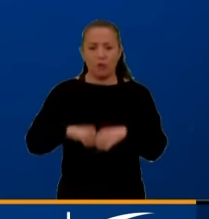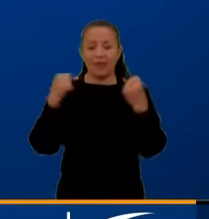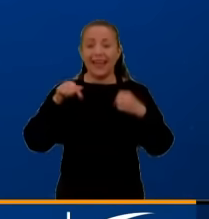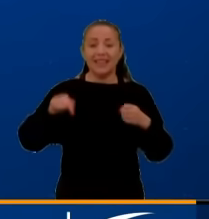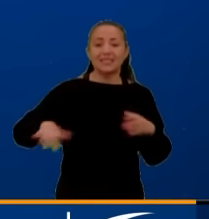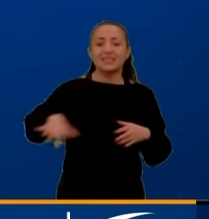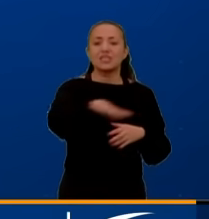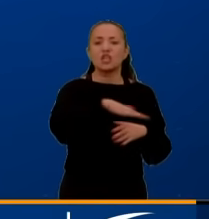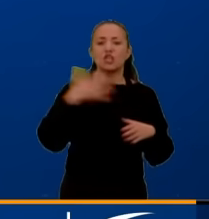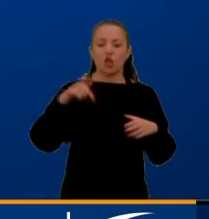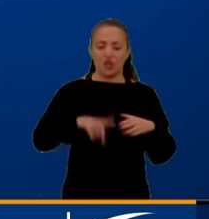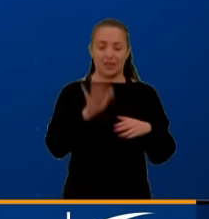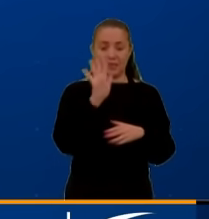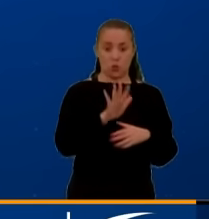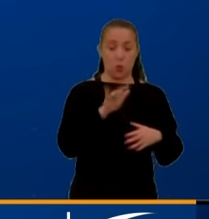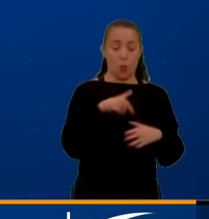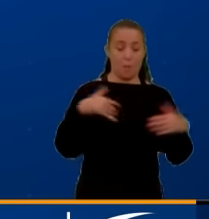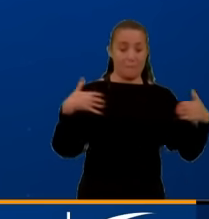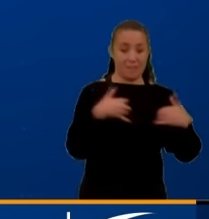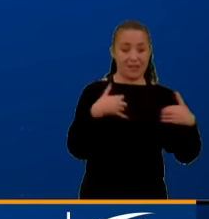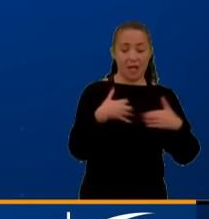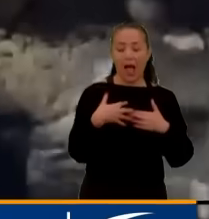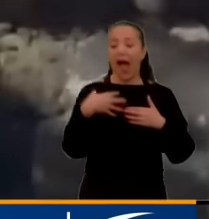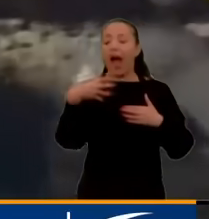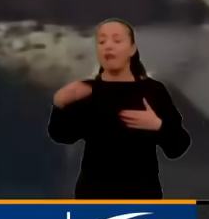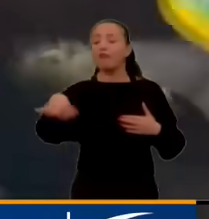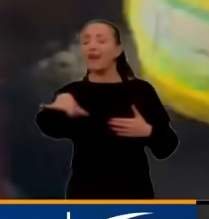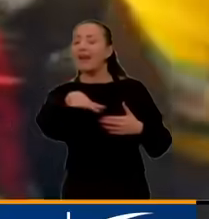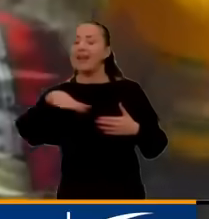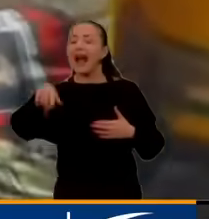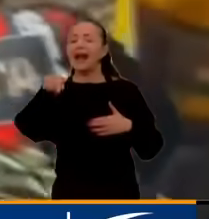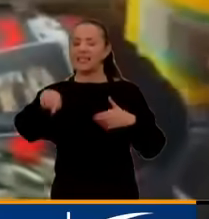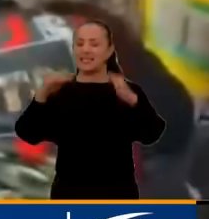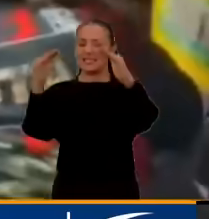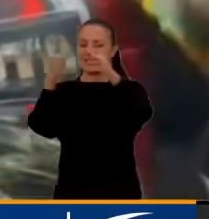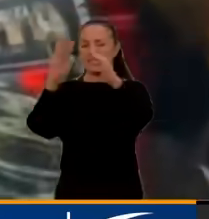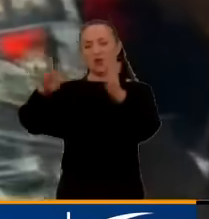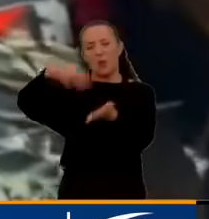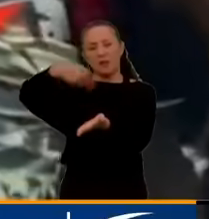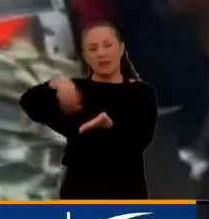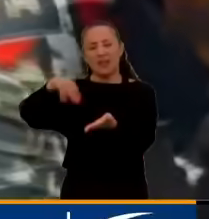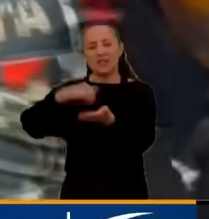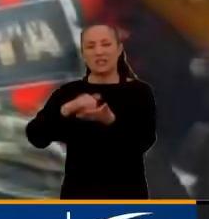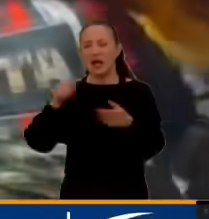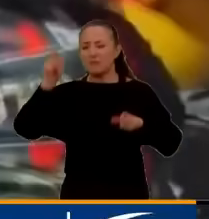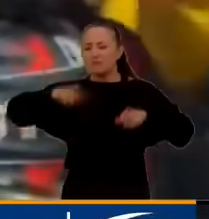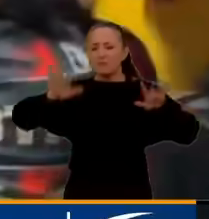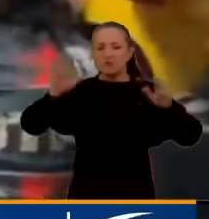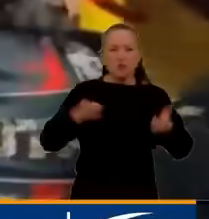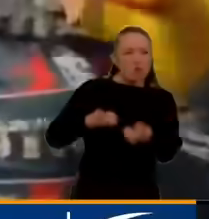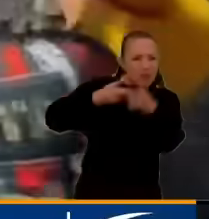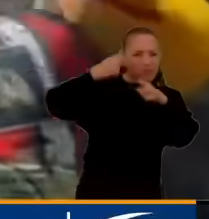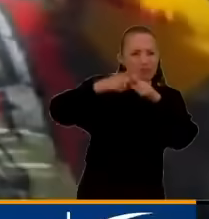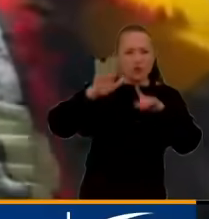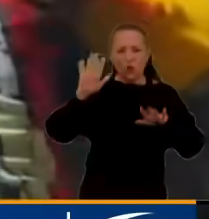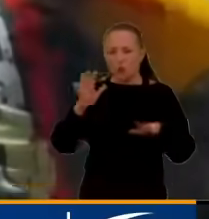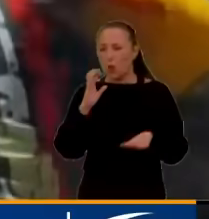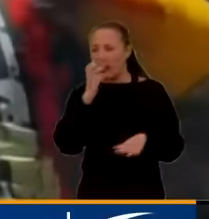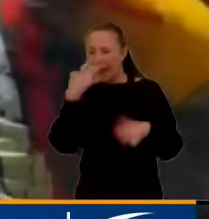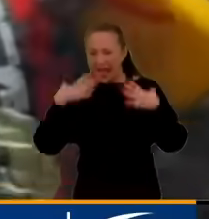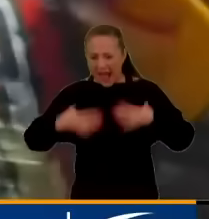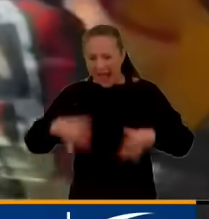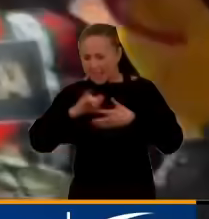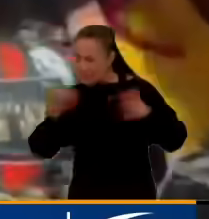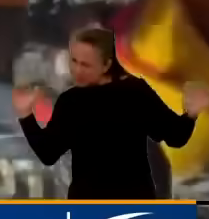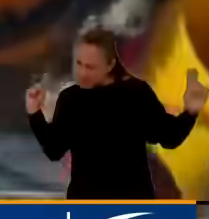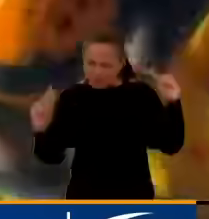es a las afueras de Valledupar, llegaron organismos de socorro para rescatar a las personas que estaban atrapadas bajo las pesadas paredes y